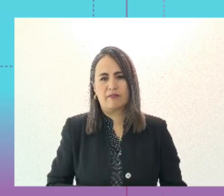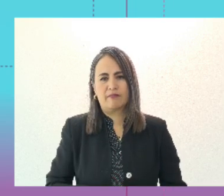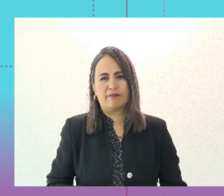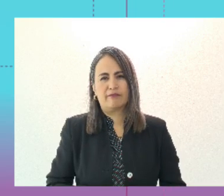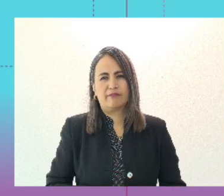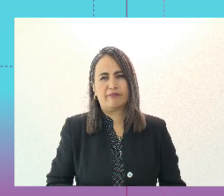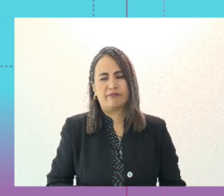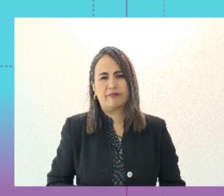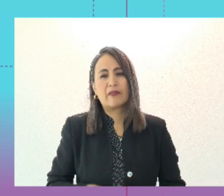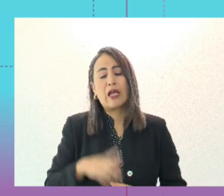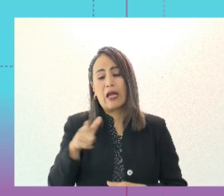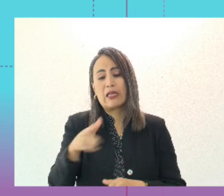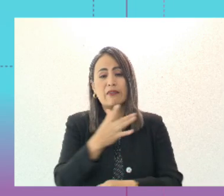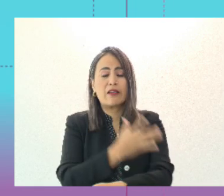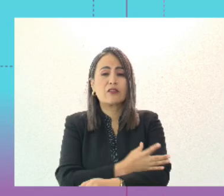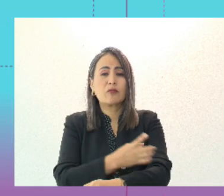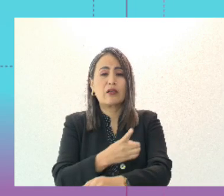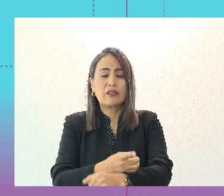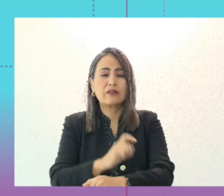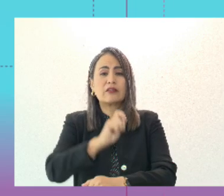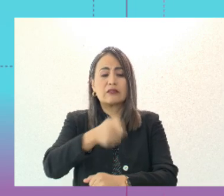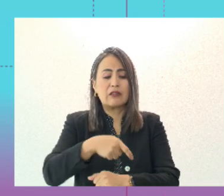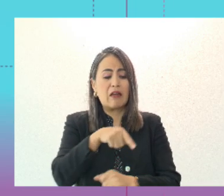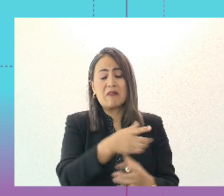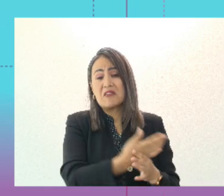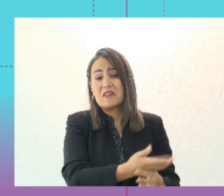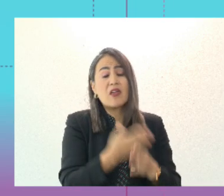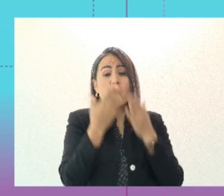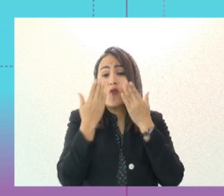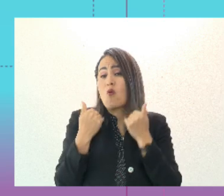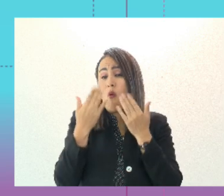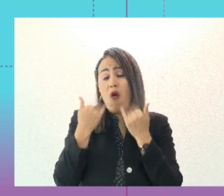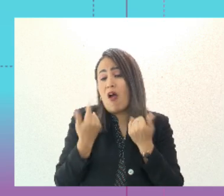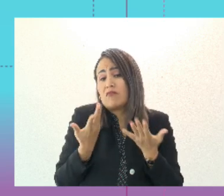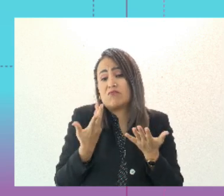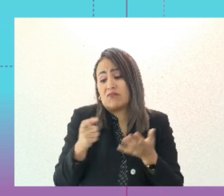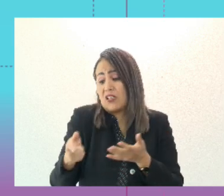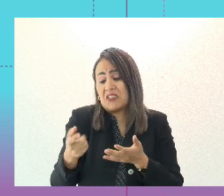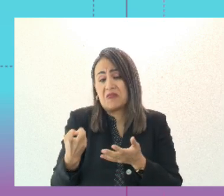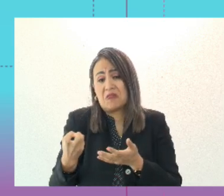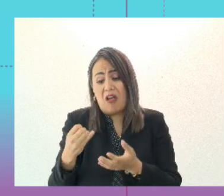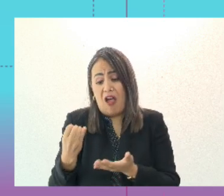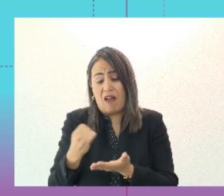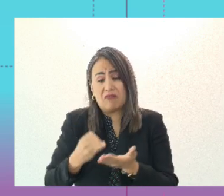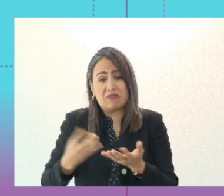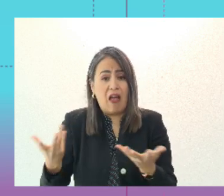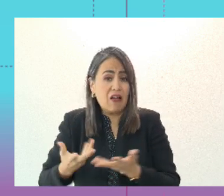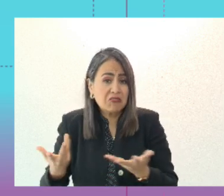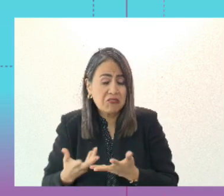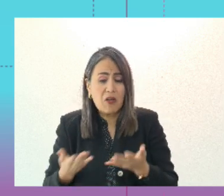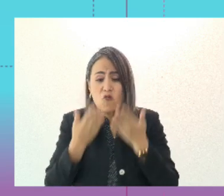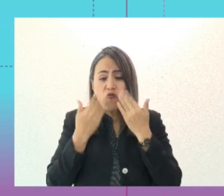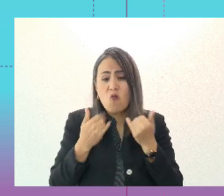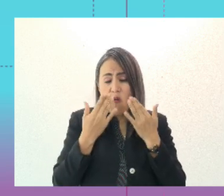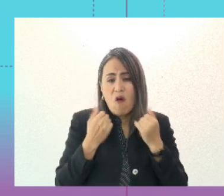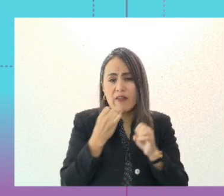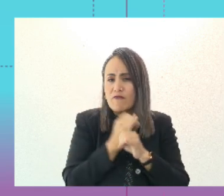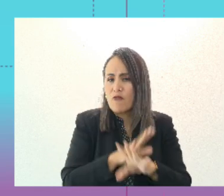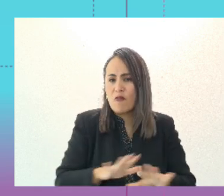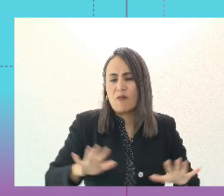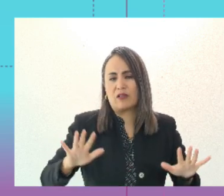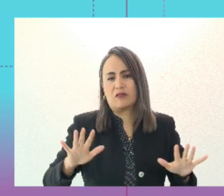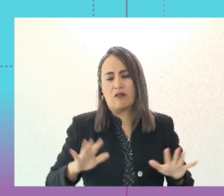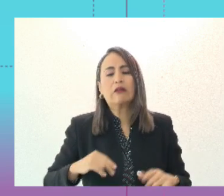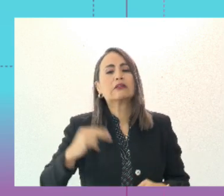enemigo de la transparencia va a ser la declaración de inexistencia, porque en donde no se documentó, pues no va a haber mucho que hacer, ¿no? Y es contra lo que